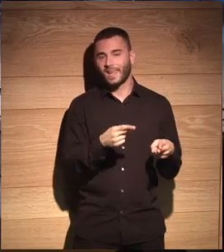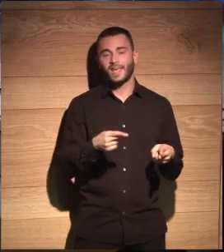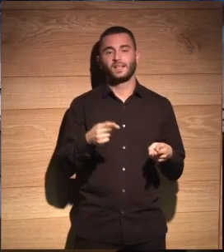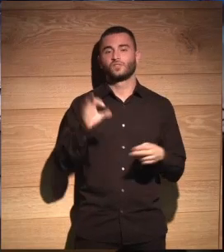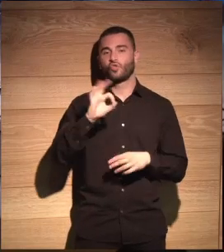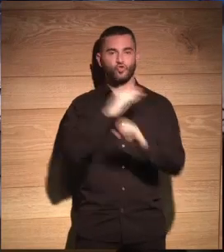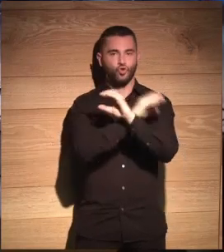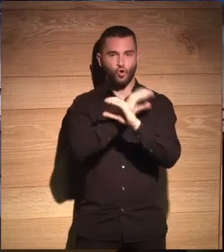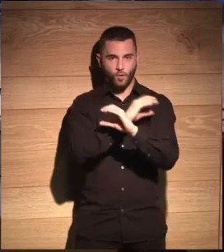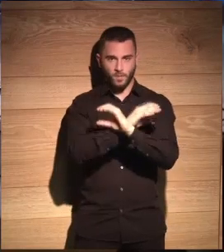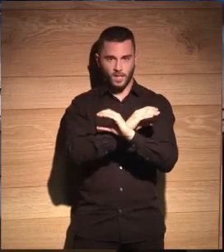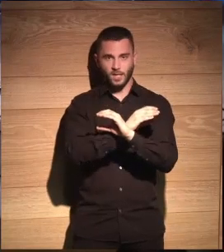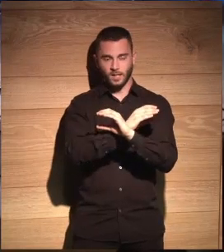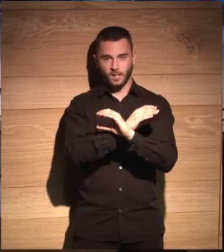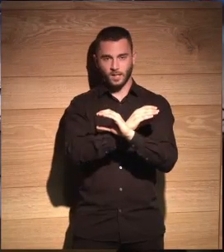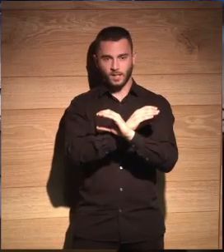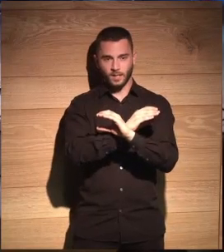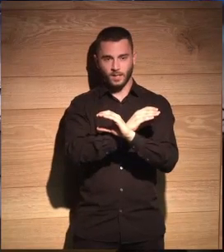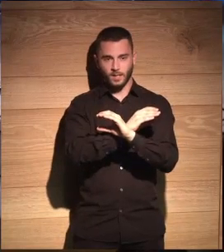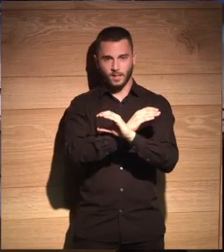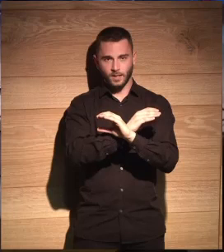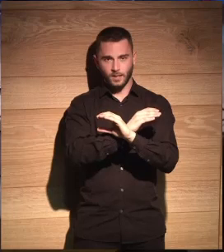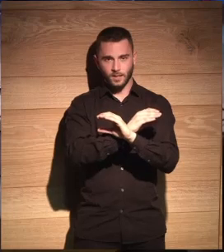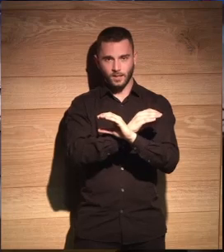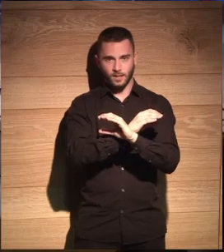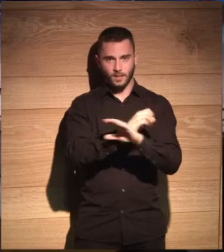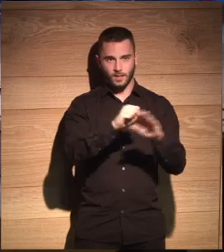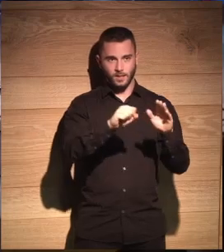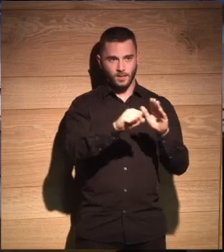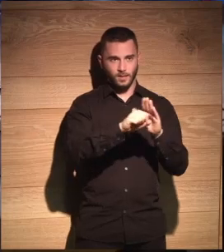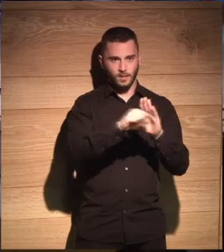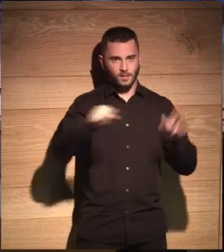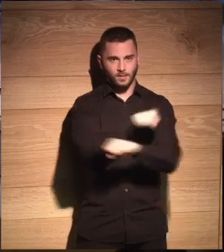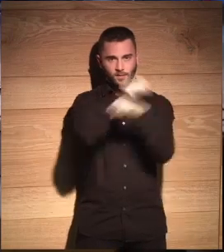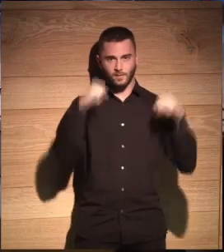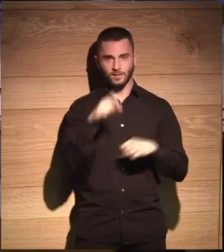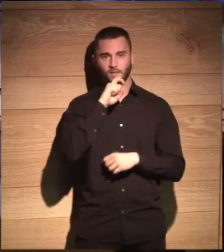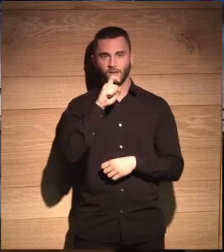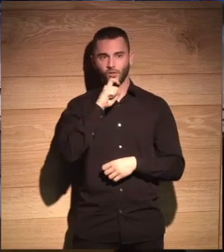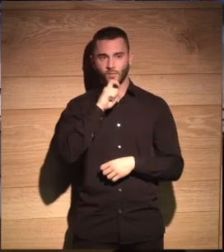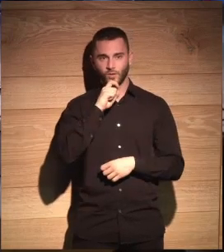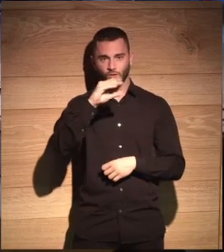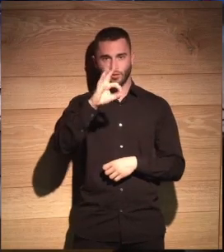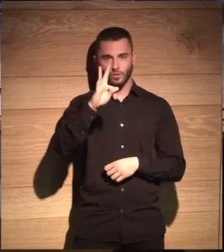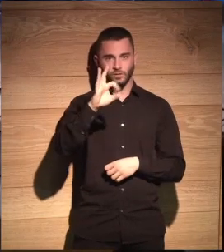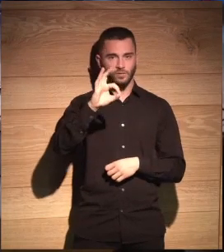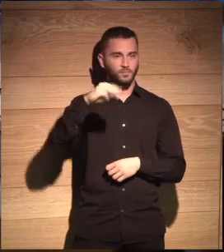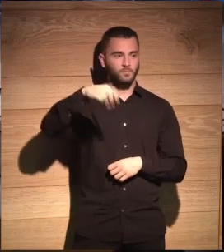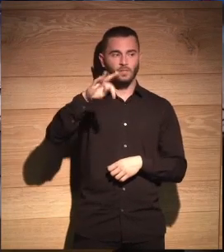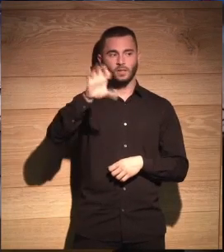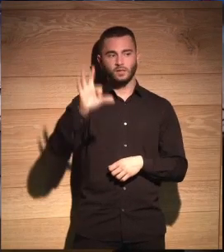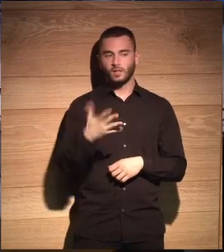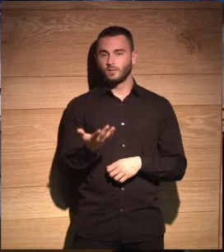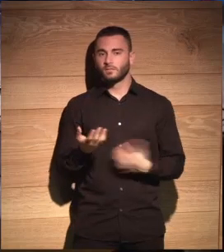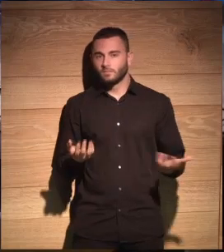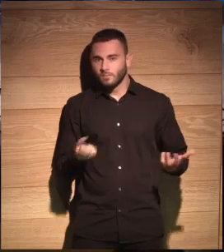con cómics, cómo se terminan formando iconos con Corto Maltés o con... Lo que pasa es que yo creo que todavía no se ha